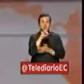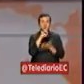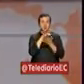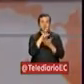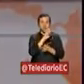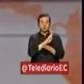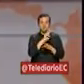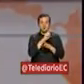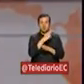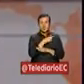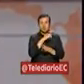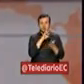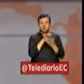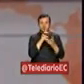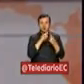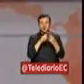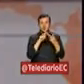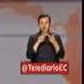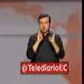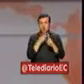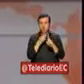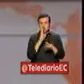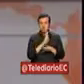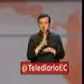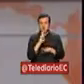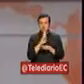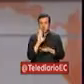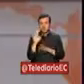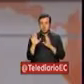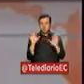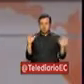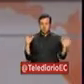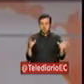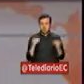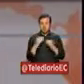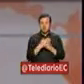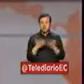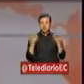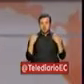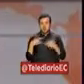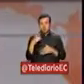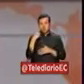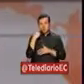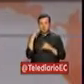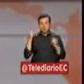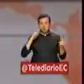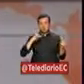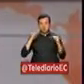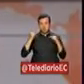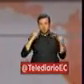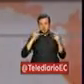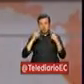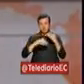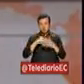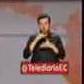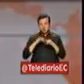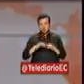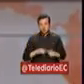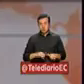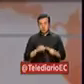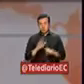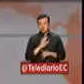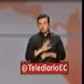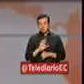de la universidad y el vicerrector académico. Entonces, lo que se presenta luego es una disputa por la sucesión en